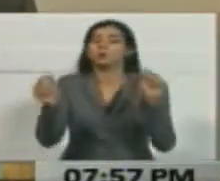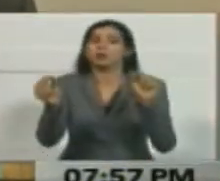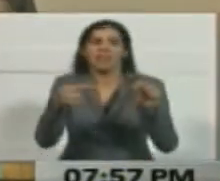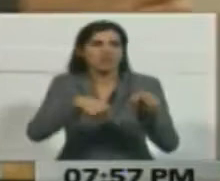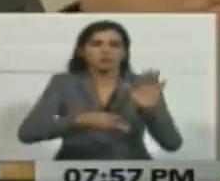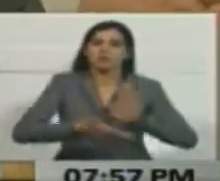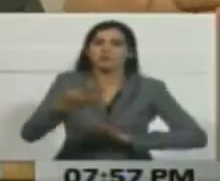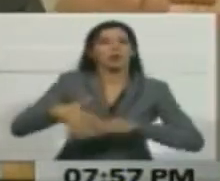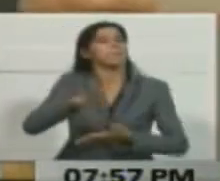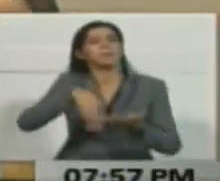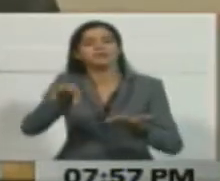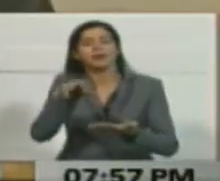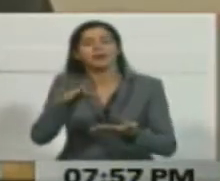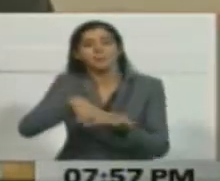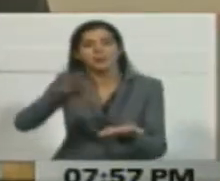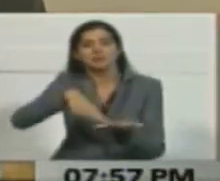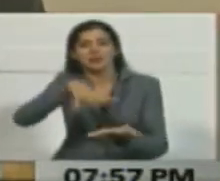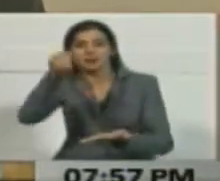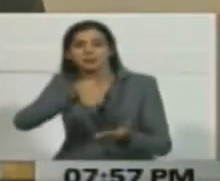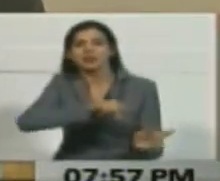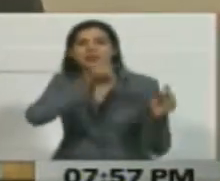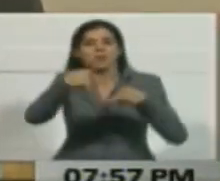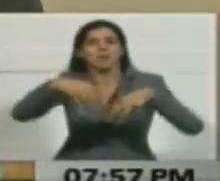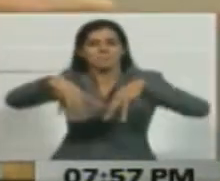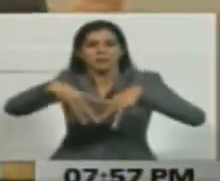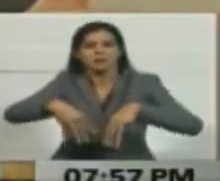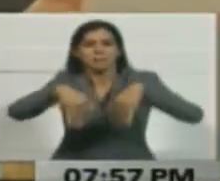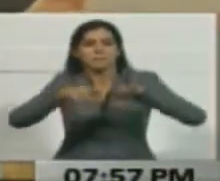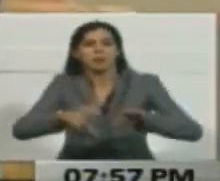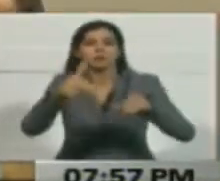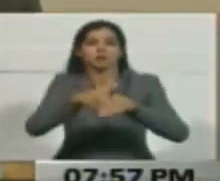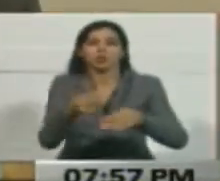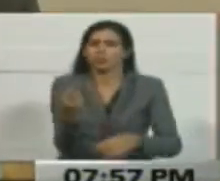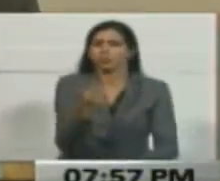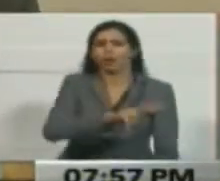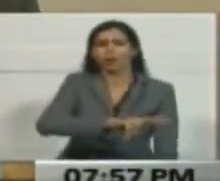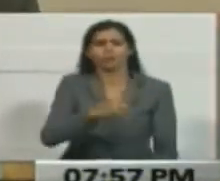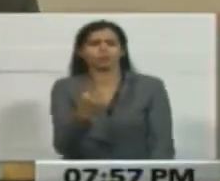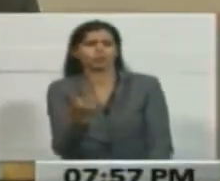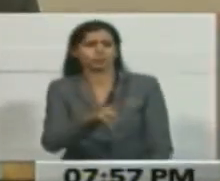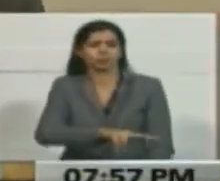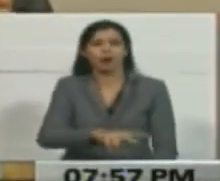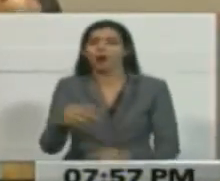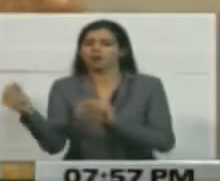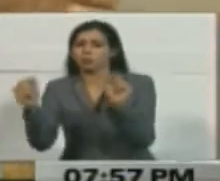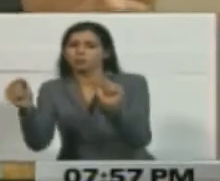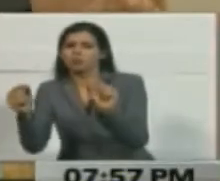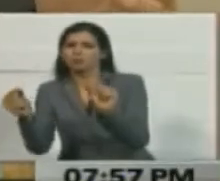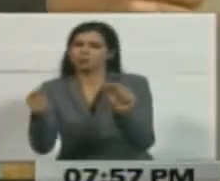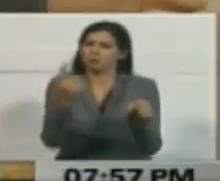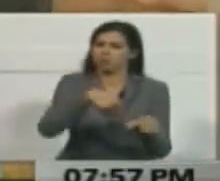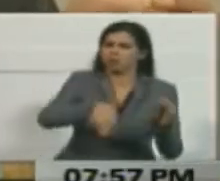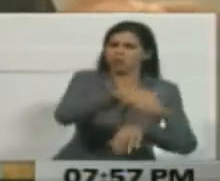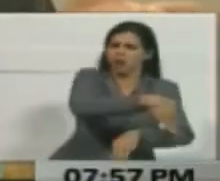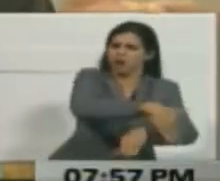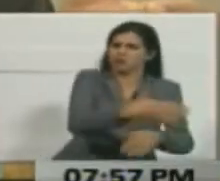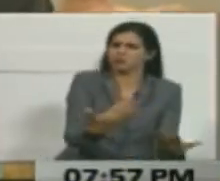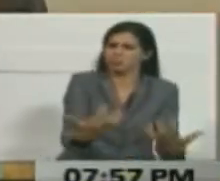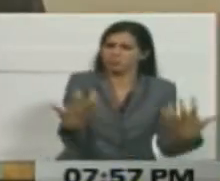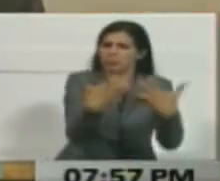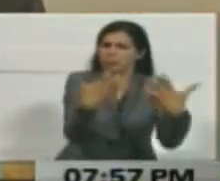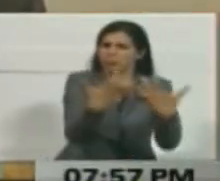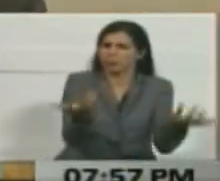el paro petrolero y un grupo estaba ahí. Son las dos caras de la derecha venezolana. Ellos van a aceptar las condiciones del